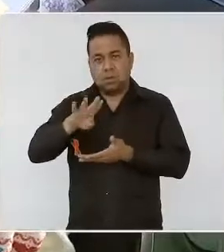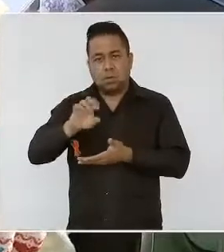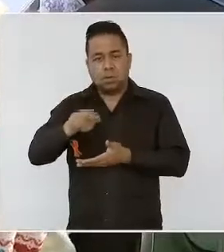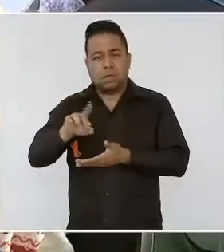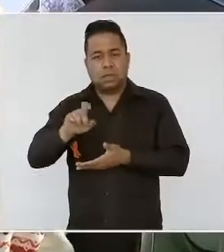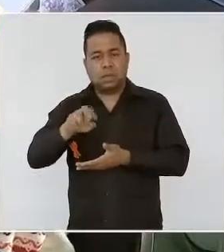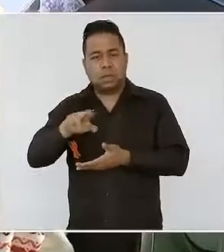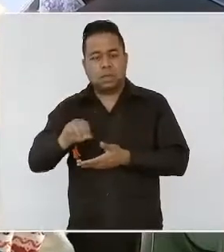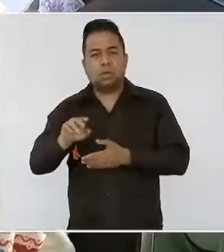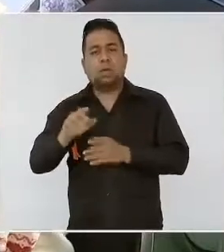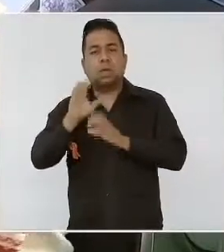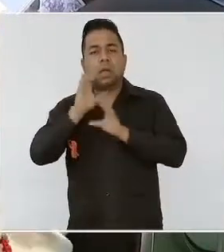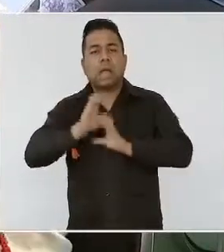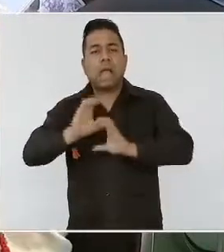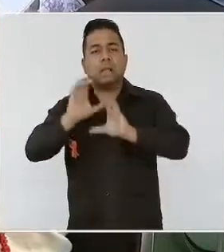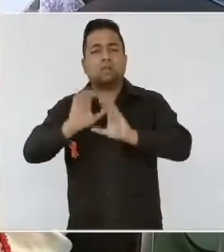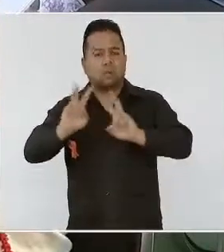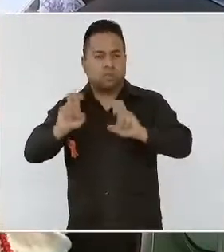Cantos de Vida y Esperanza,